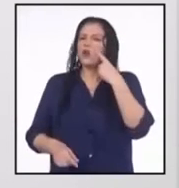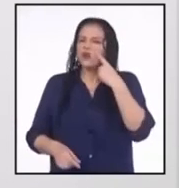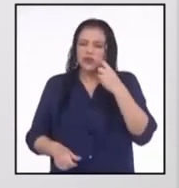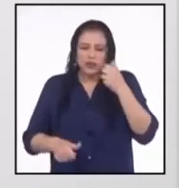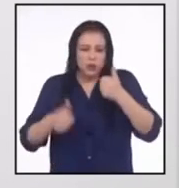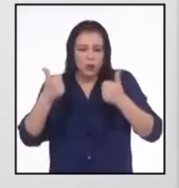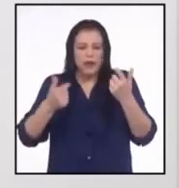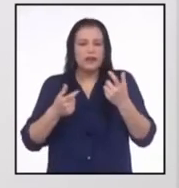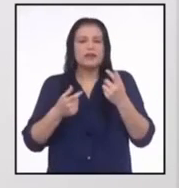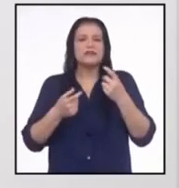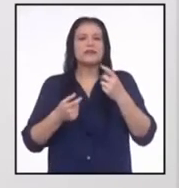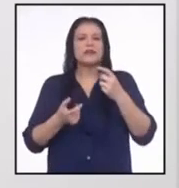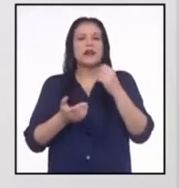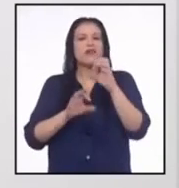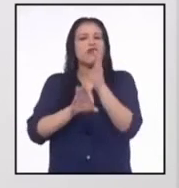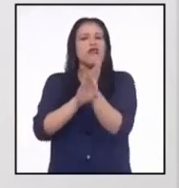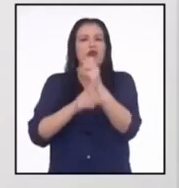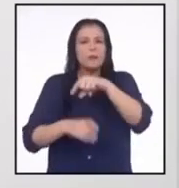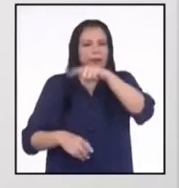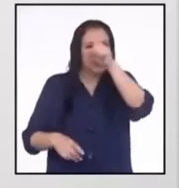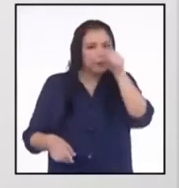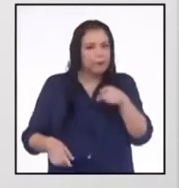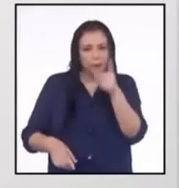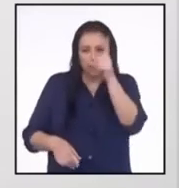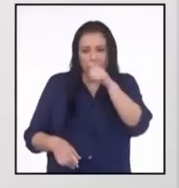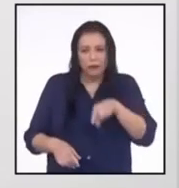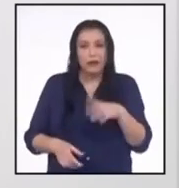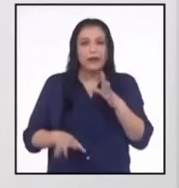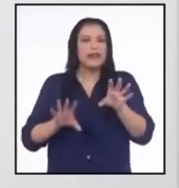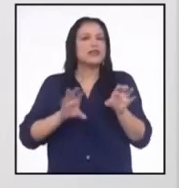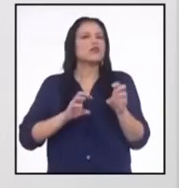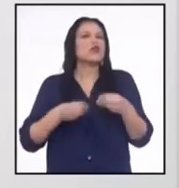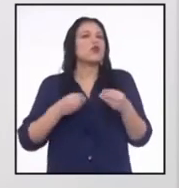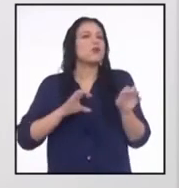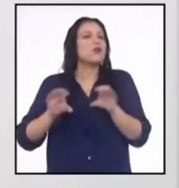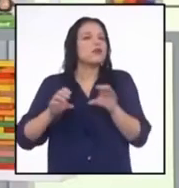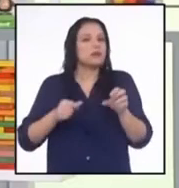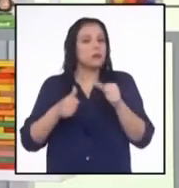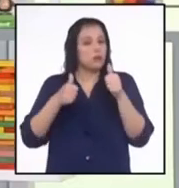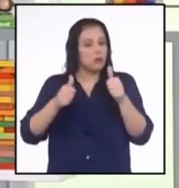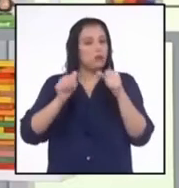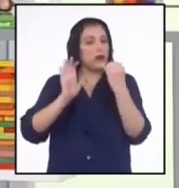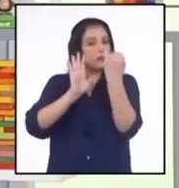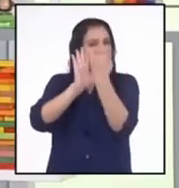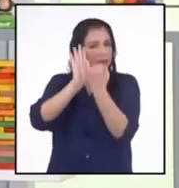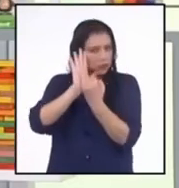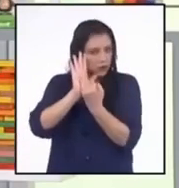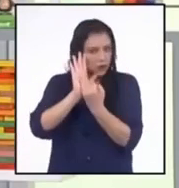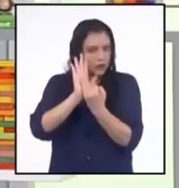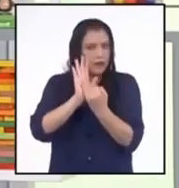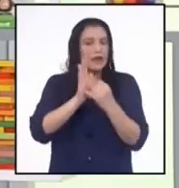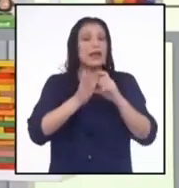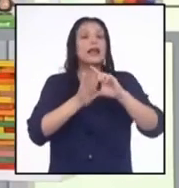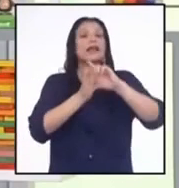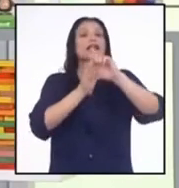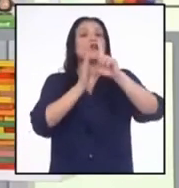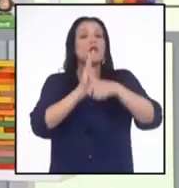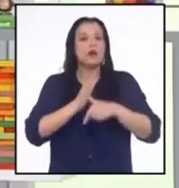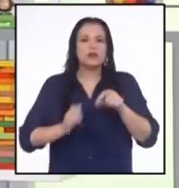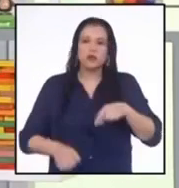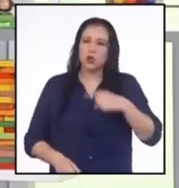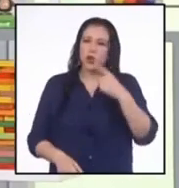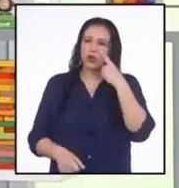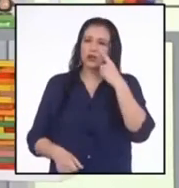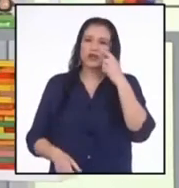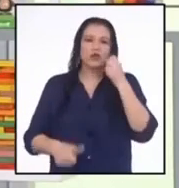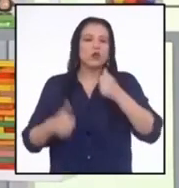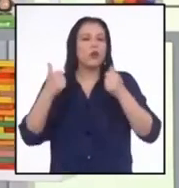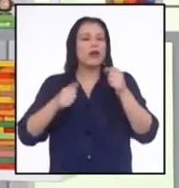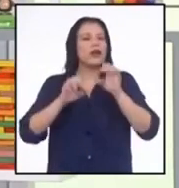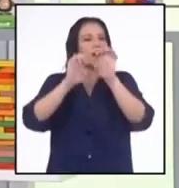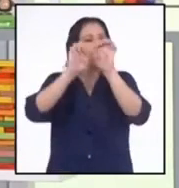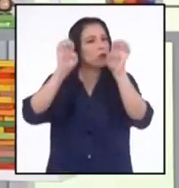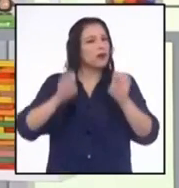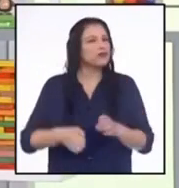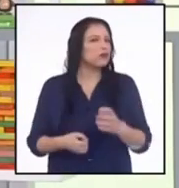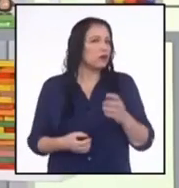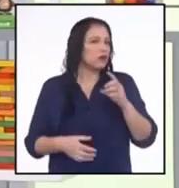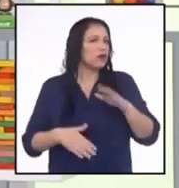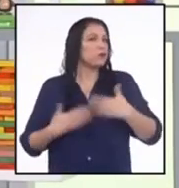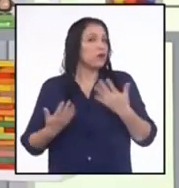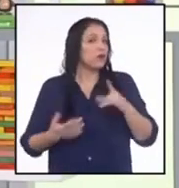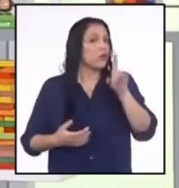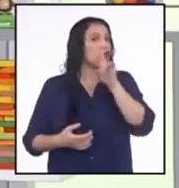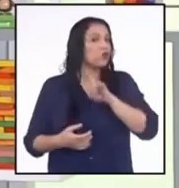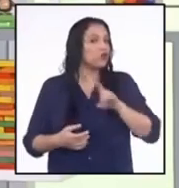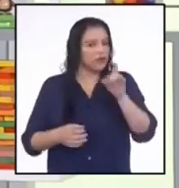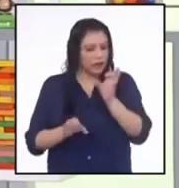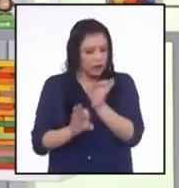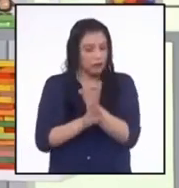de la parábola y eso lo conseguimos realizando un buen gráfico. Luego de eso debo reconocer el tipo de ecuación que corresponde para poder